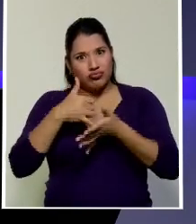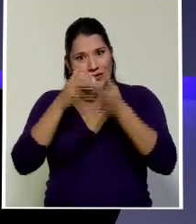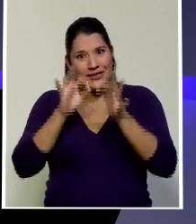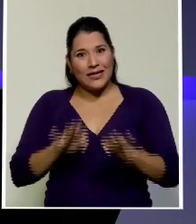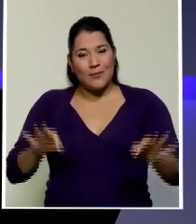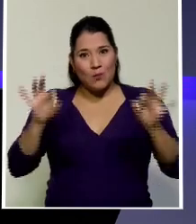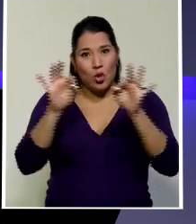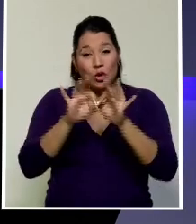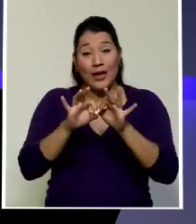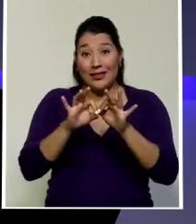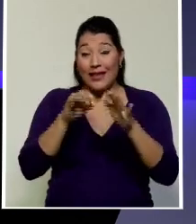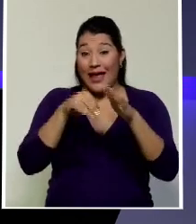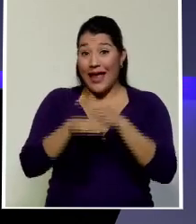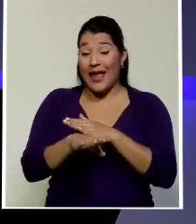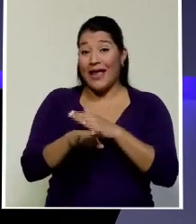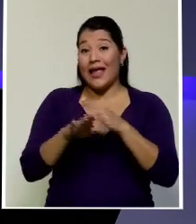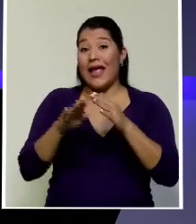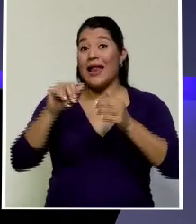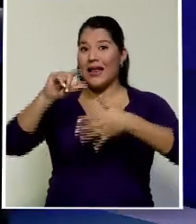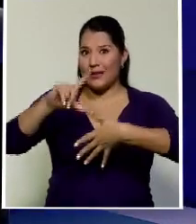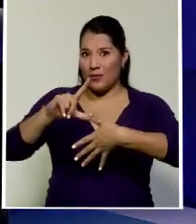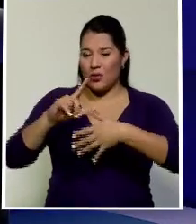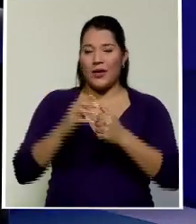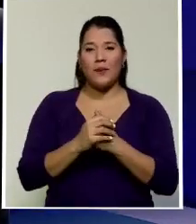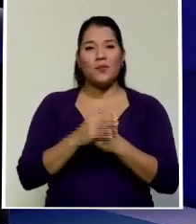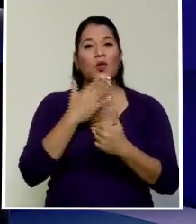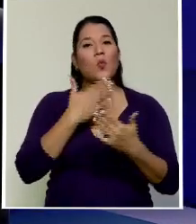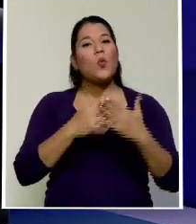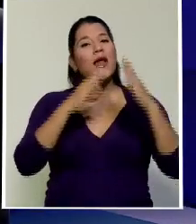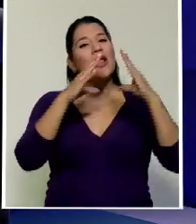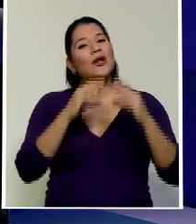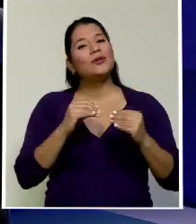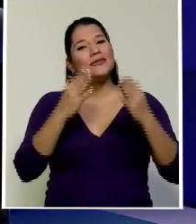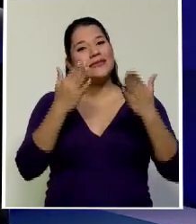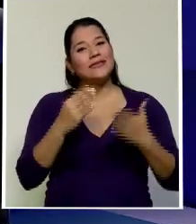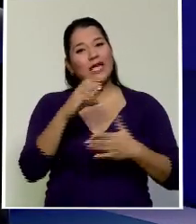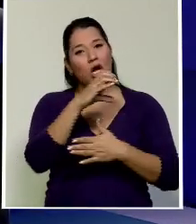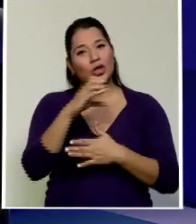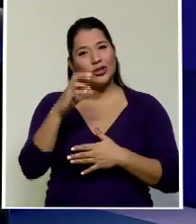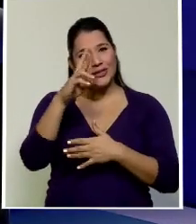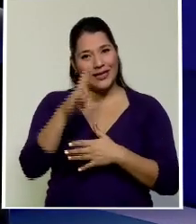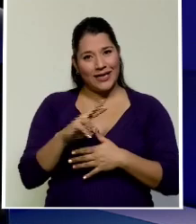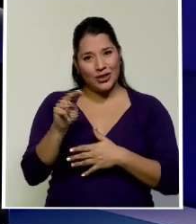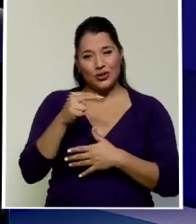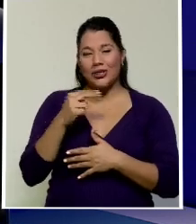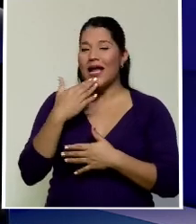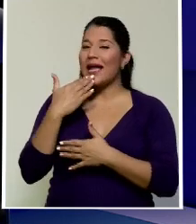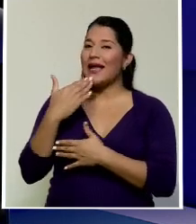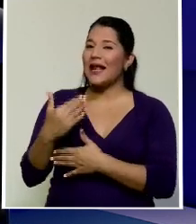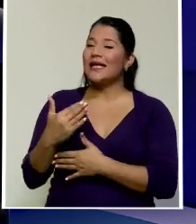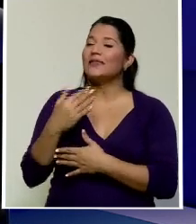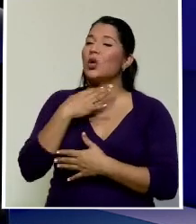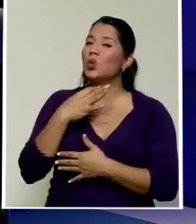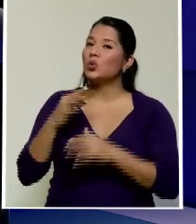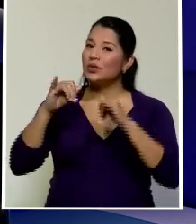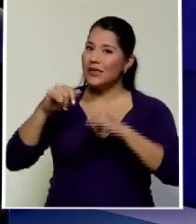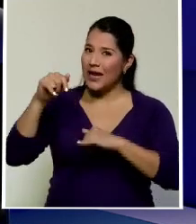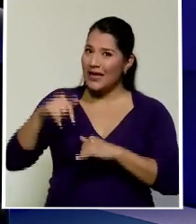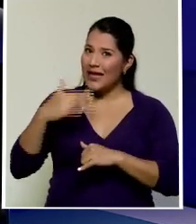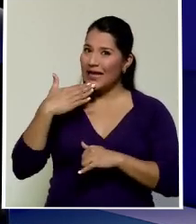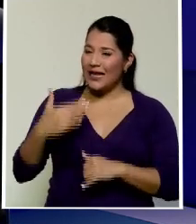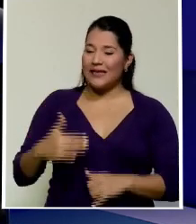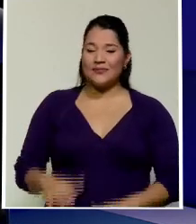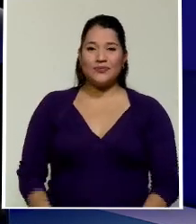literatura en Latinoamérica. Buenas noches, Guillermo. Hola, Bienvenido Luis. a Costa Rica Noticias. Muchas gracias, muy amable. Un placer estar con vos acá. Gracias.